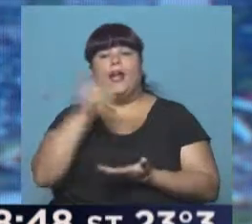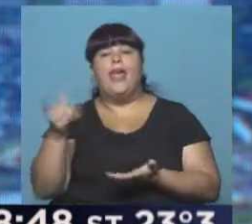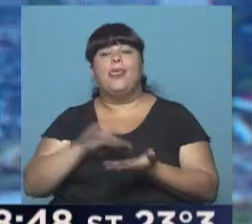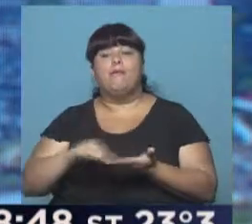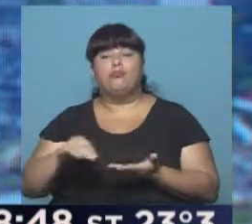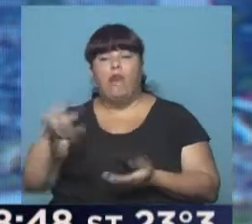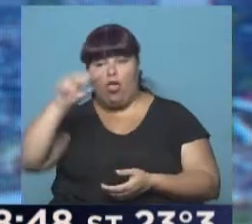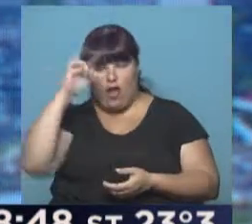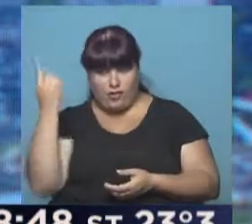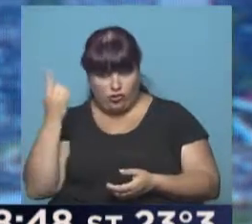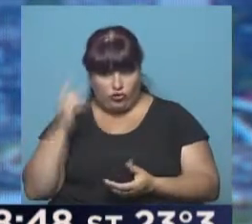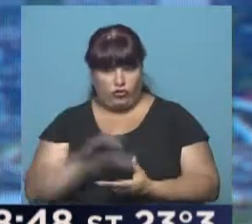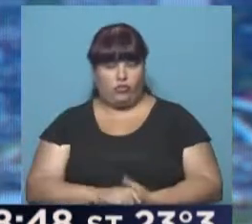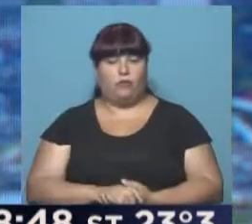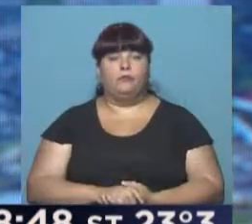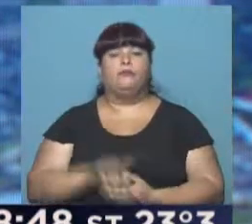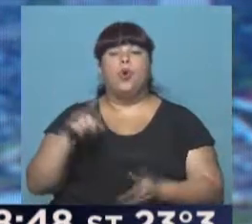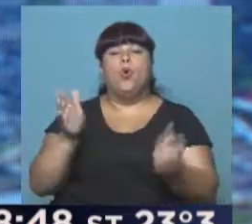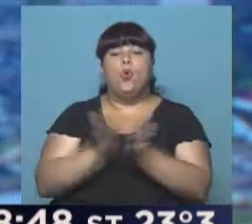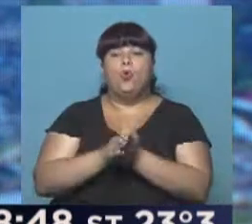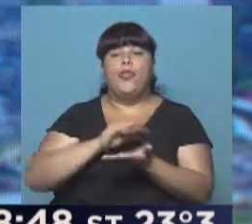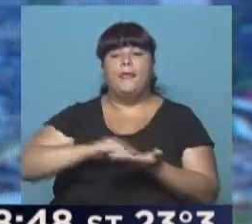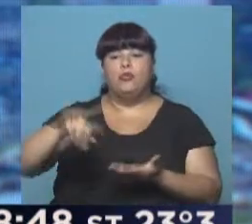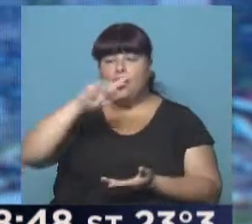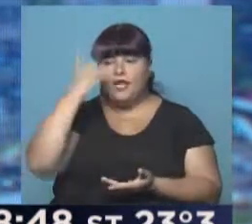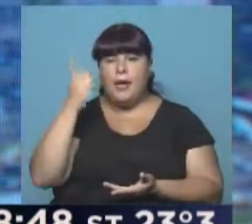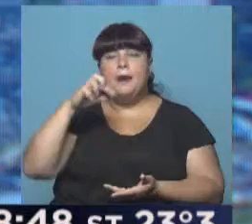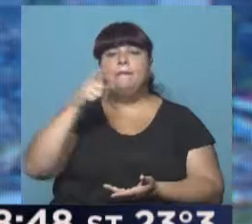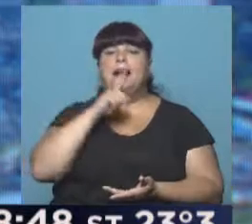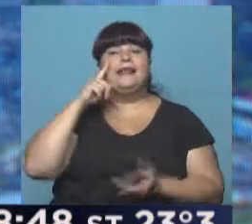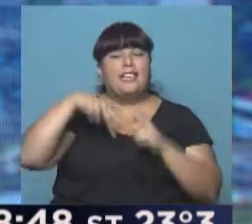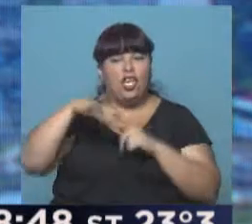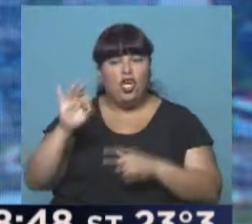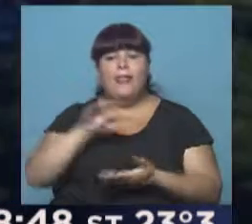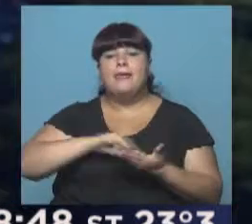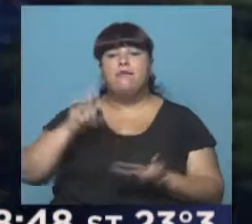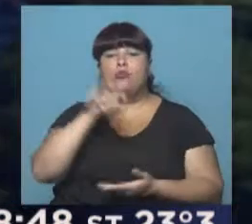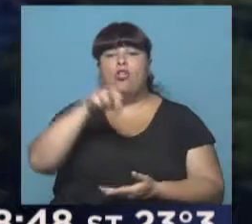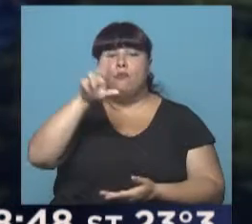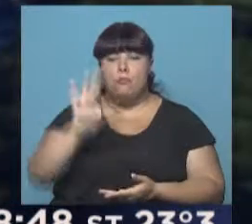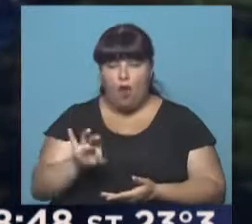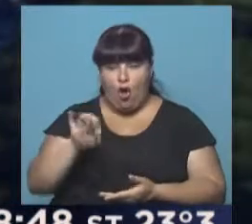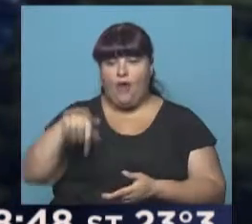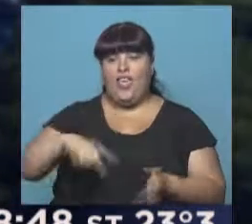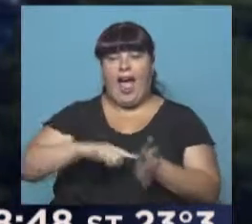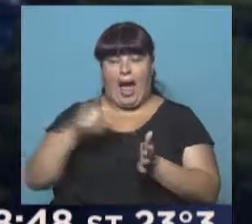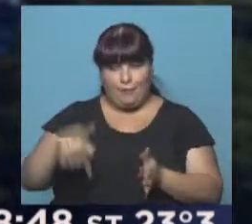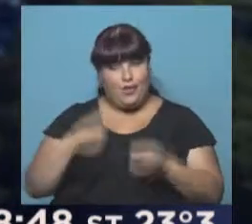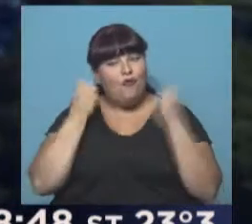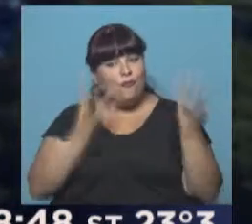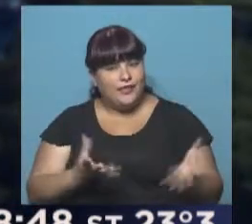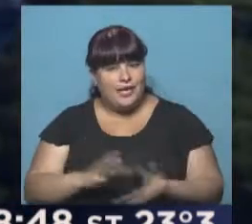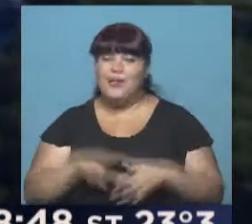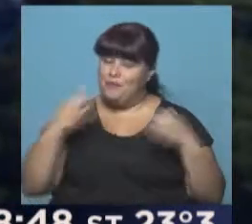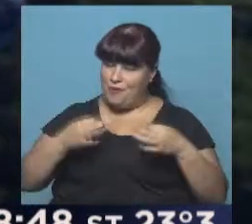diputados de la nos de la nación estamos junto al diputado nacional josé luis patiño diputado por el pro de aquí de la ciudad de buenos aires- cómo le va